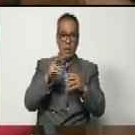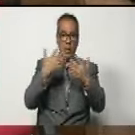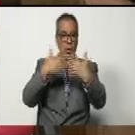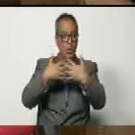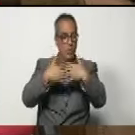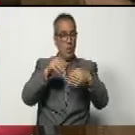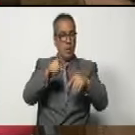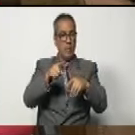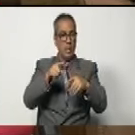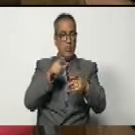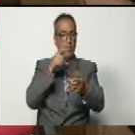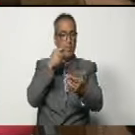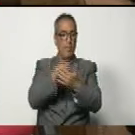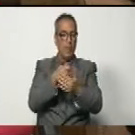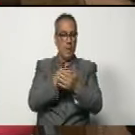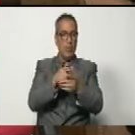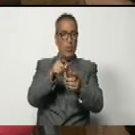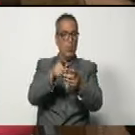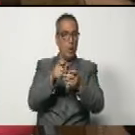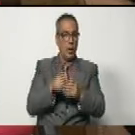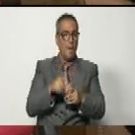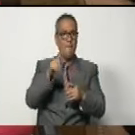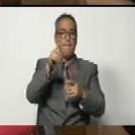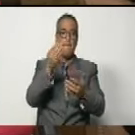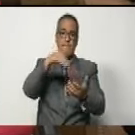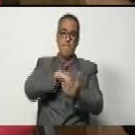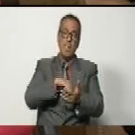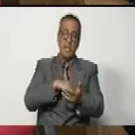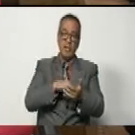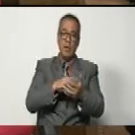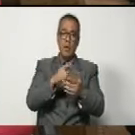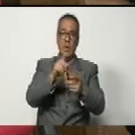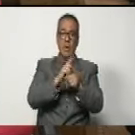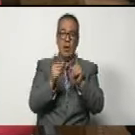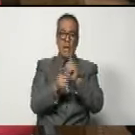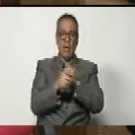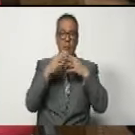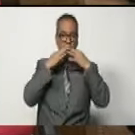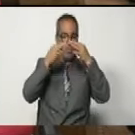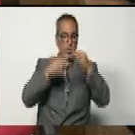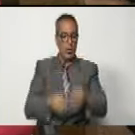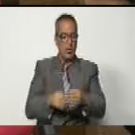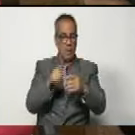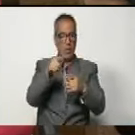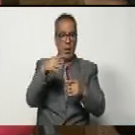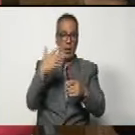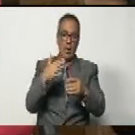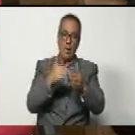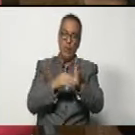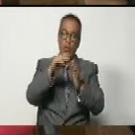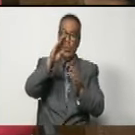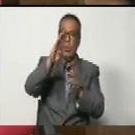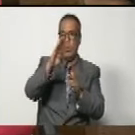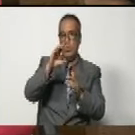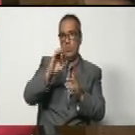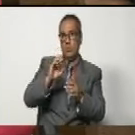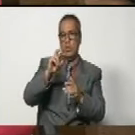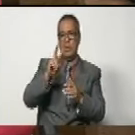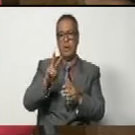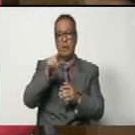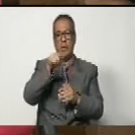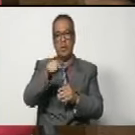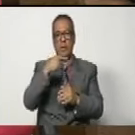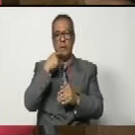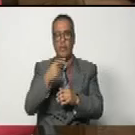Industriales, serán sancionados con multa de 1000 veces el tipo de cambio oficial de la moneda de mayor valor publicado por el Banco Central